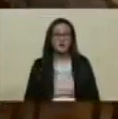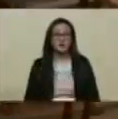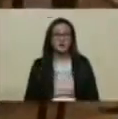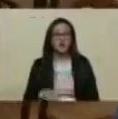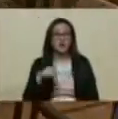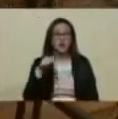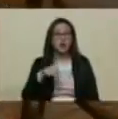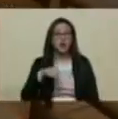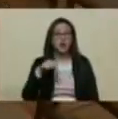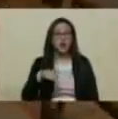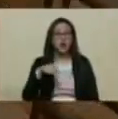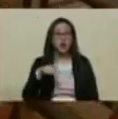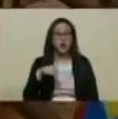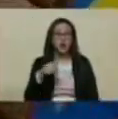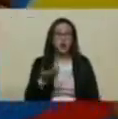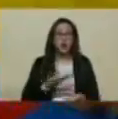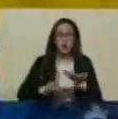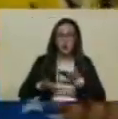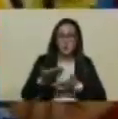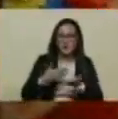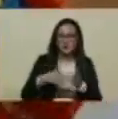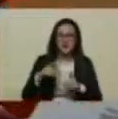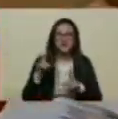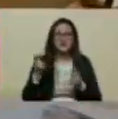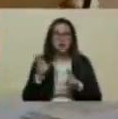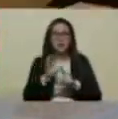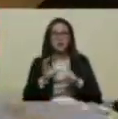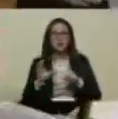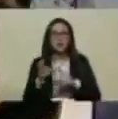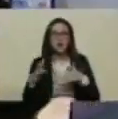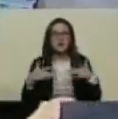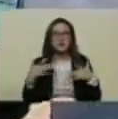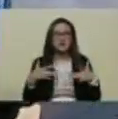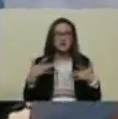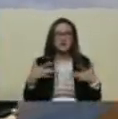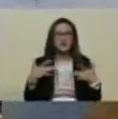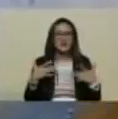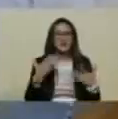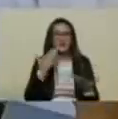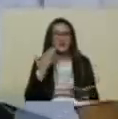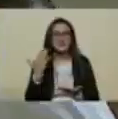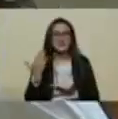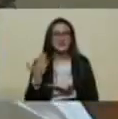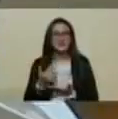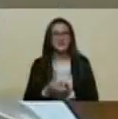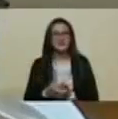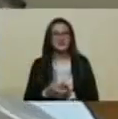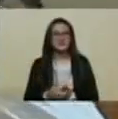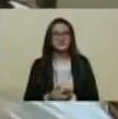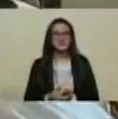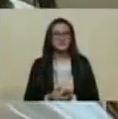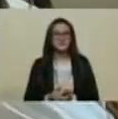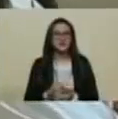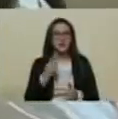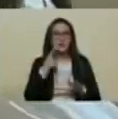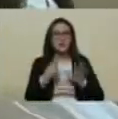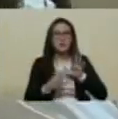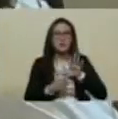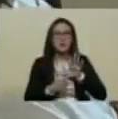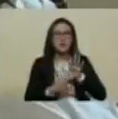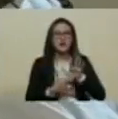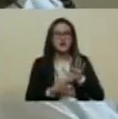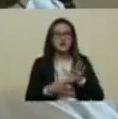hoy, compartiendo con ellos en actos culturales, en actividades acá ya académicas, pues muestran